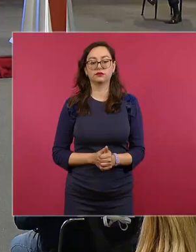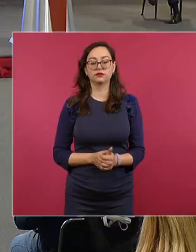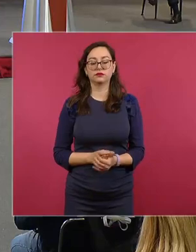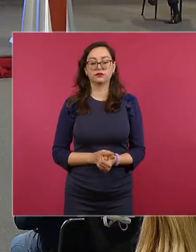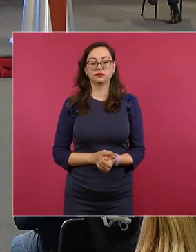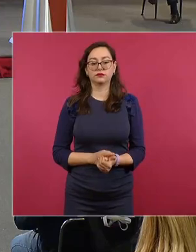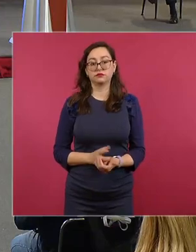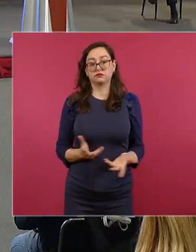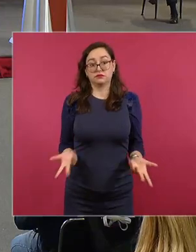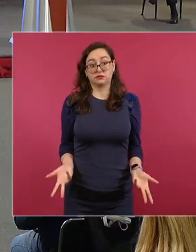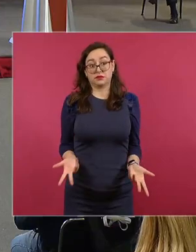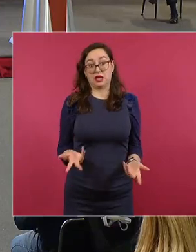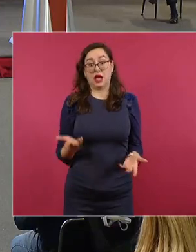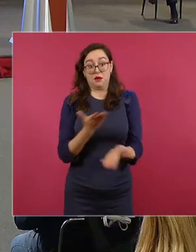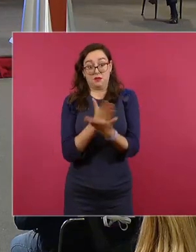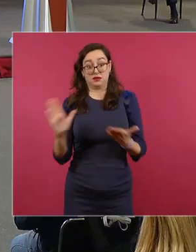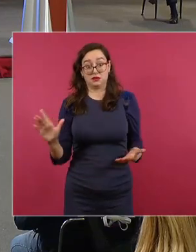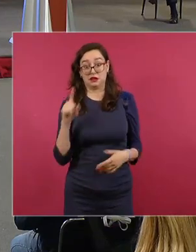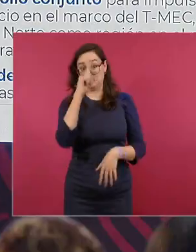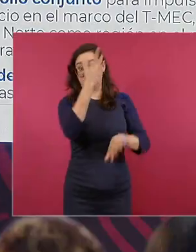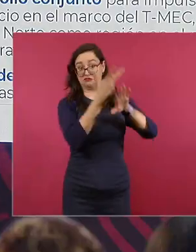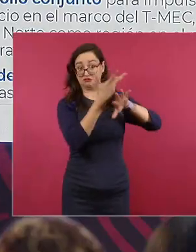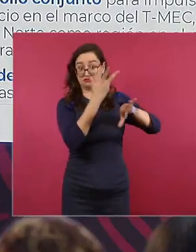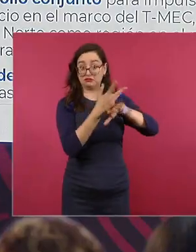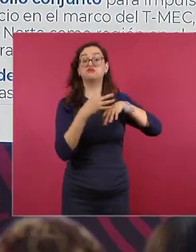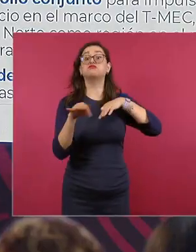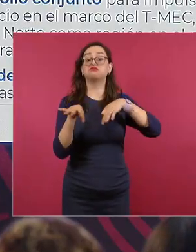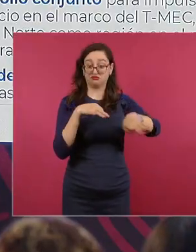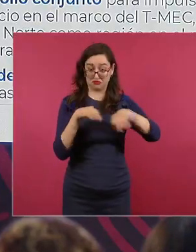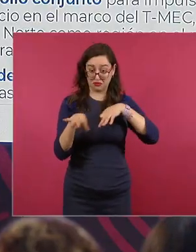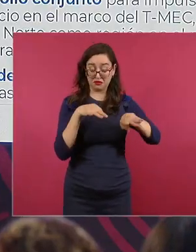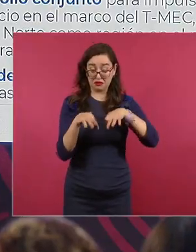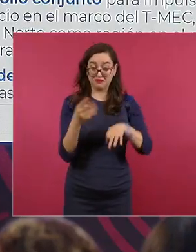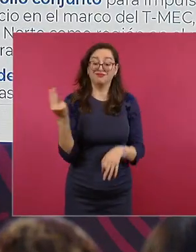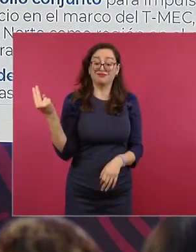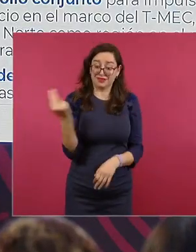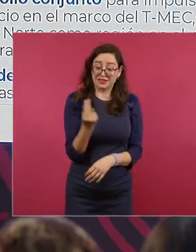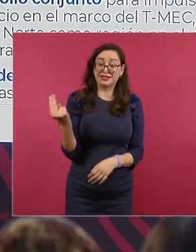Les falta en Estados Unidos fuerza de trabajo.